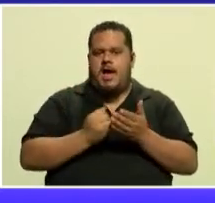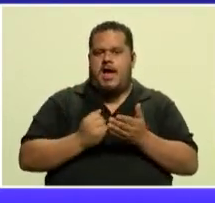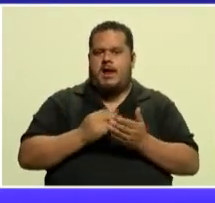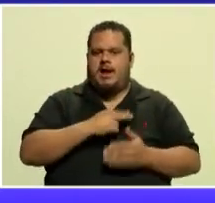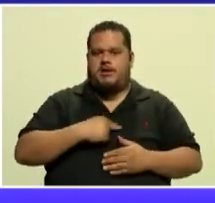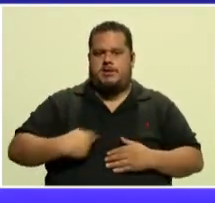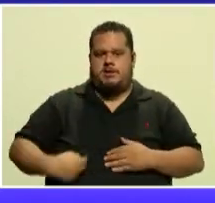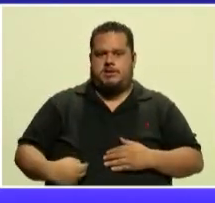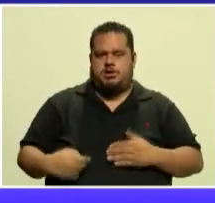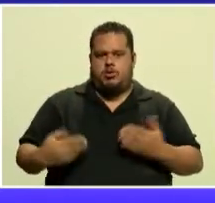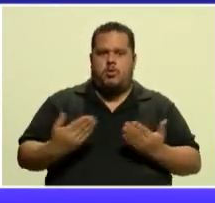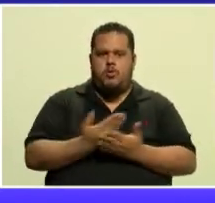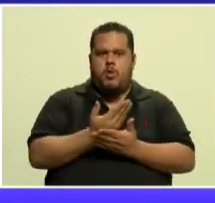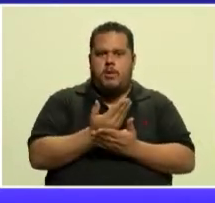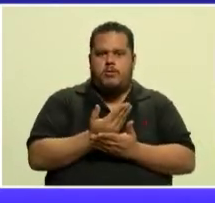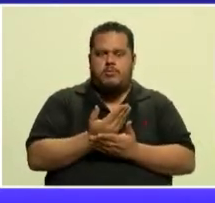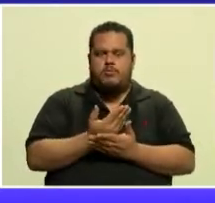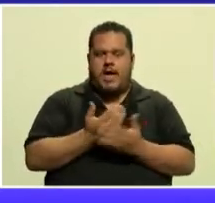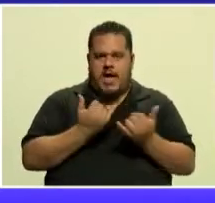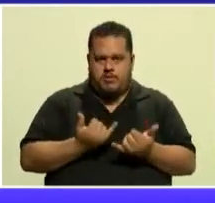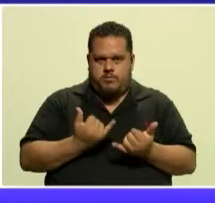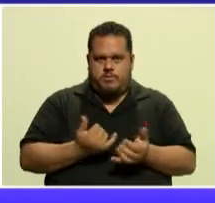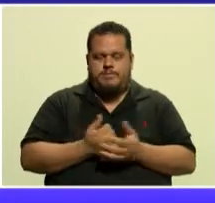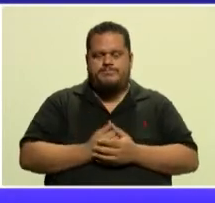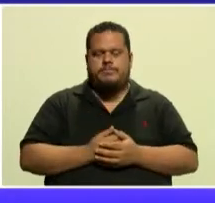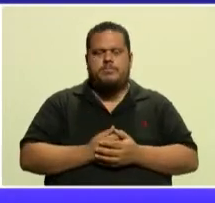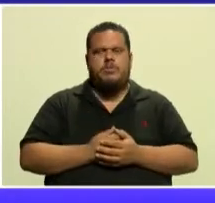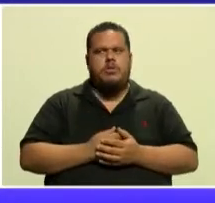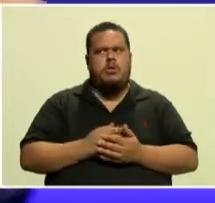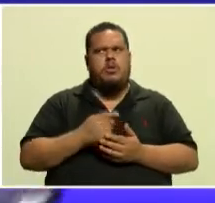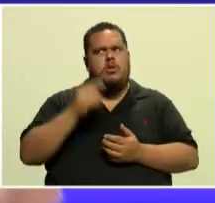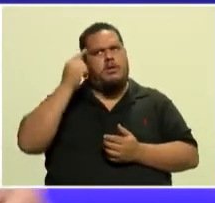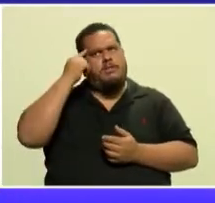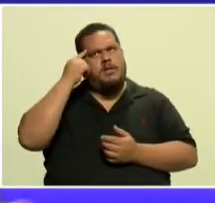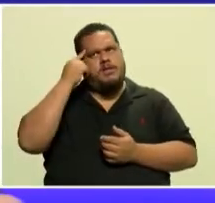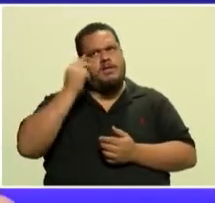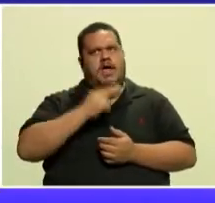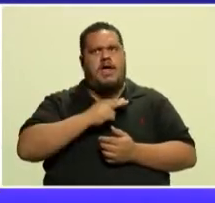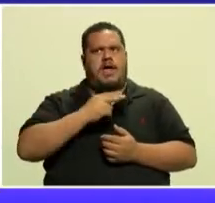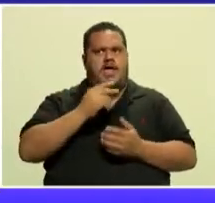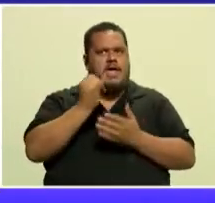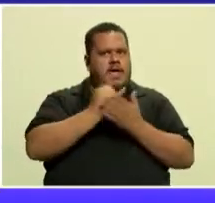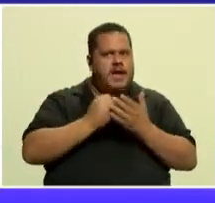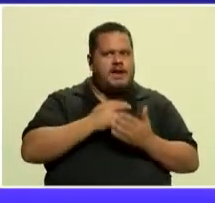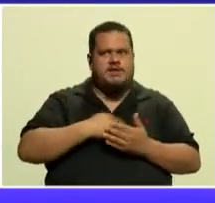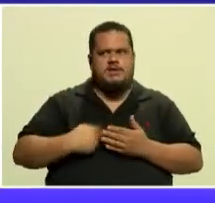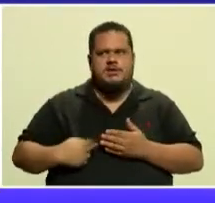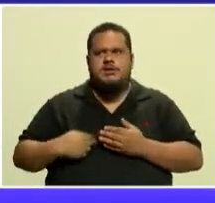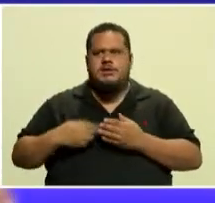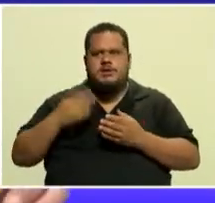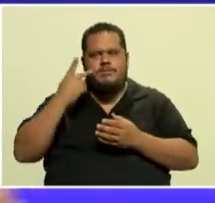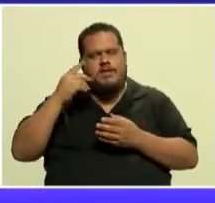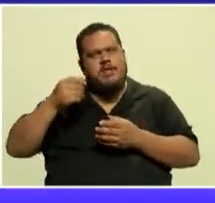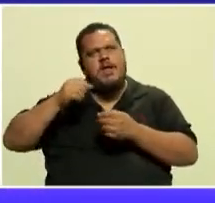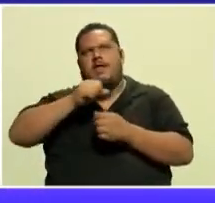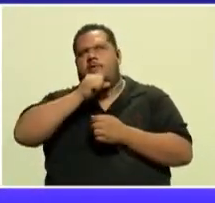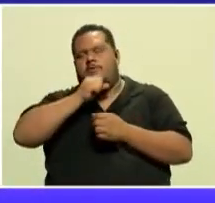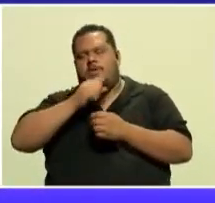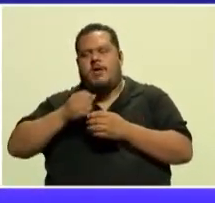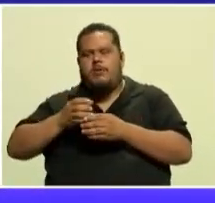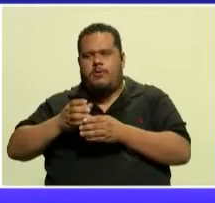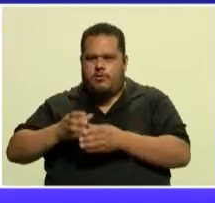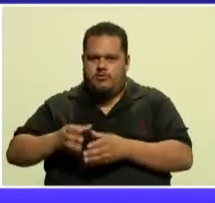contemporáneo. Uno piensa en arte chino, piensa en unos jarrones de la dinastía Ming, y Ai Weiwei